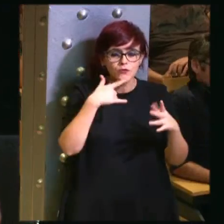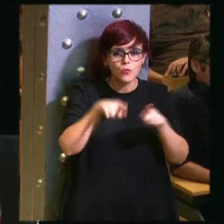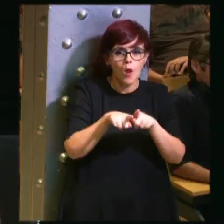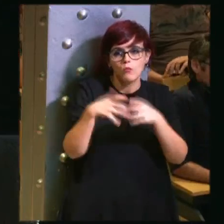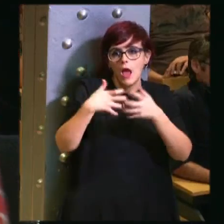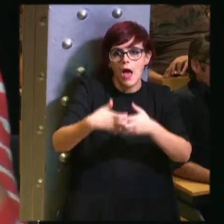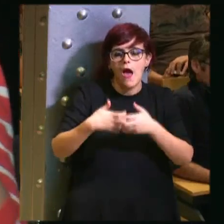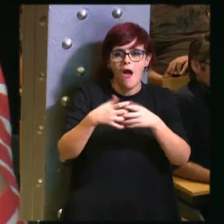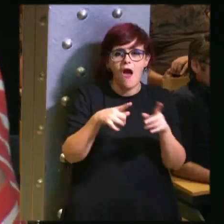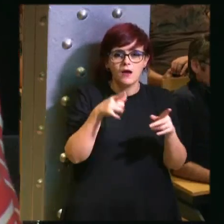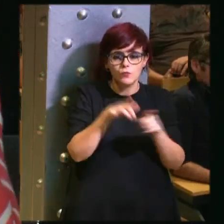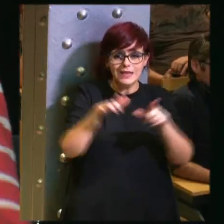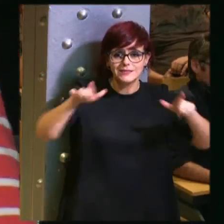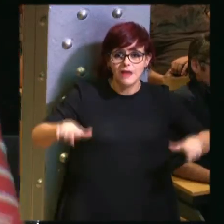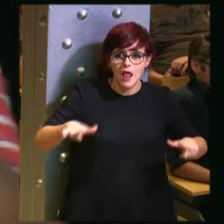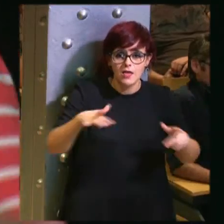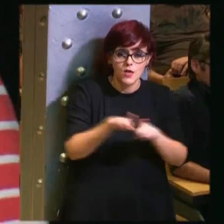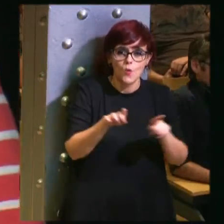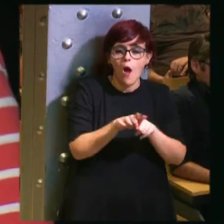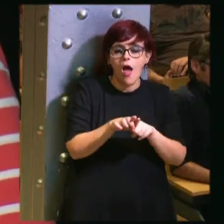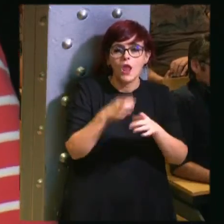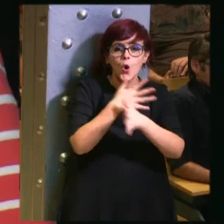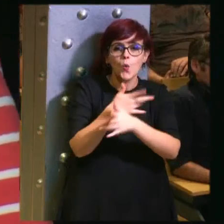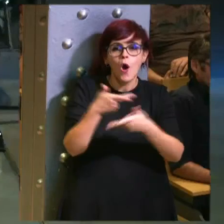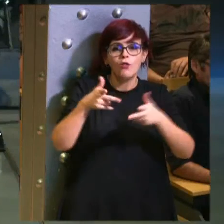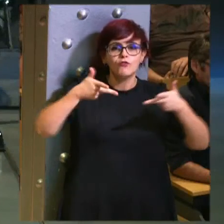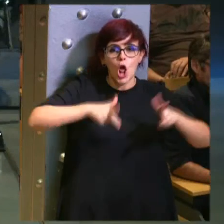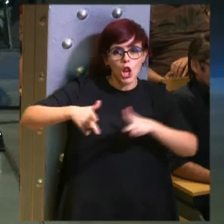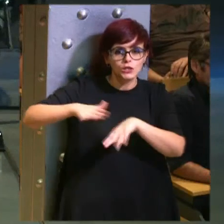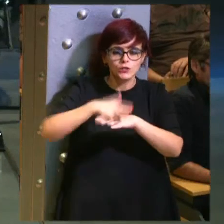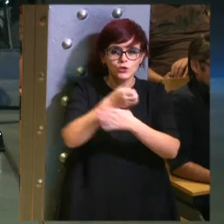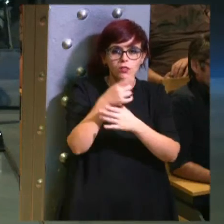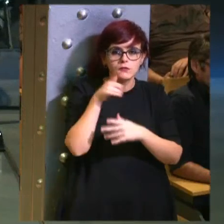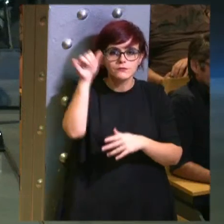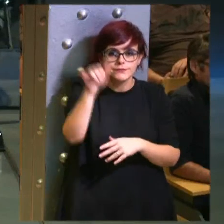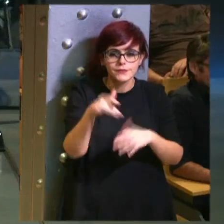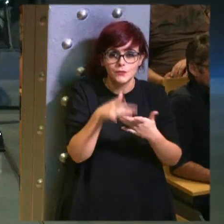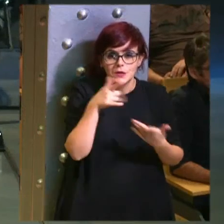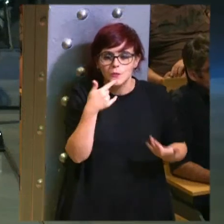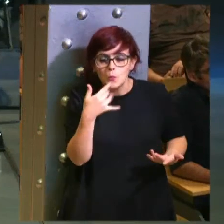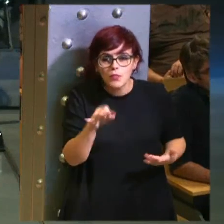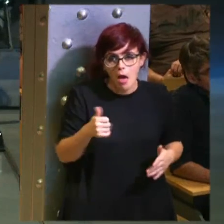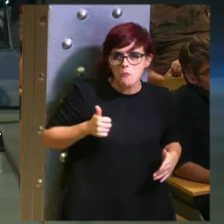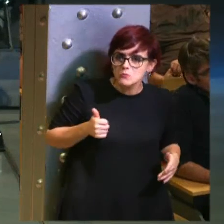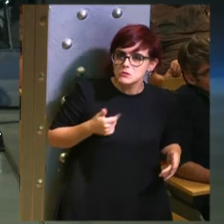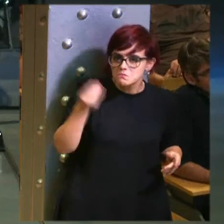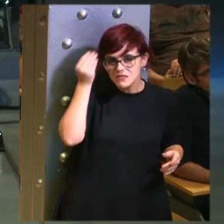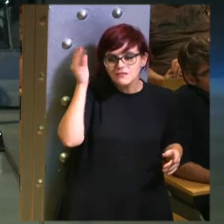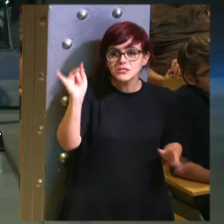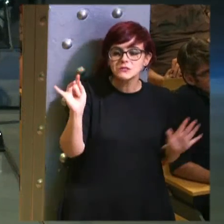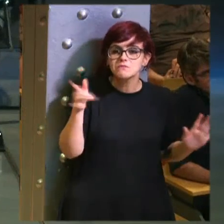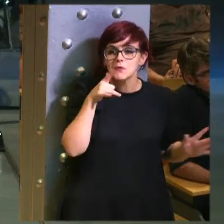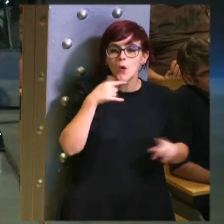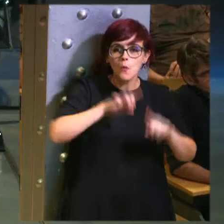bueno, una sala de Juego de Tronos, todos aquí sentados, ¿no? No se puede dar mucho juego y puede quitar alguno de